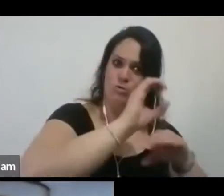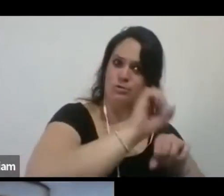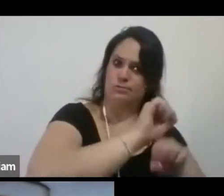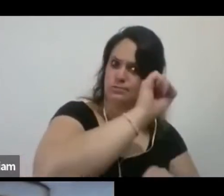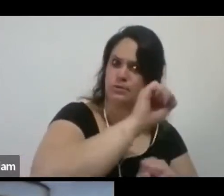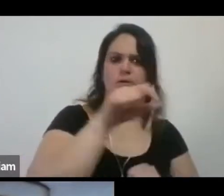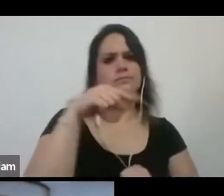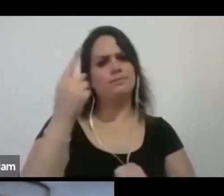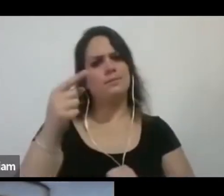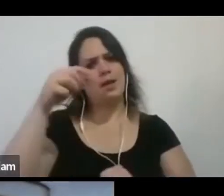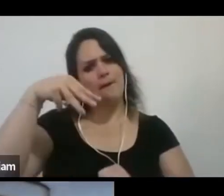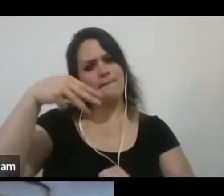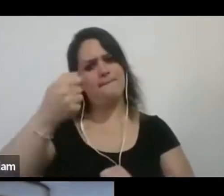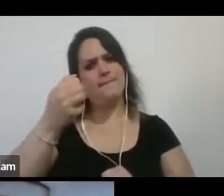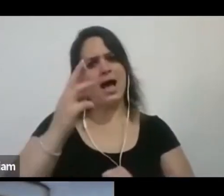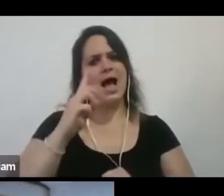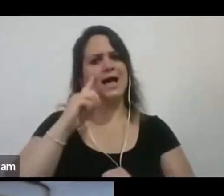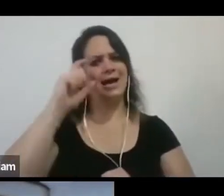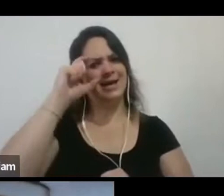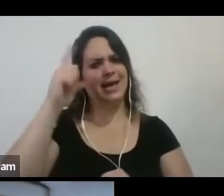estudiaste? Bien,